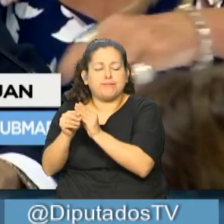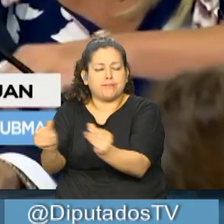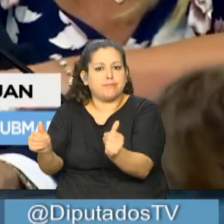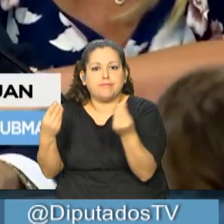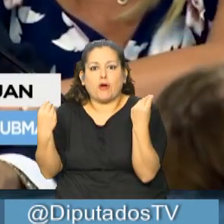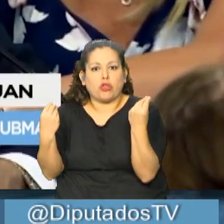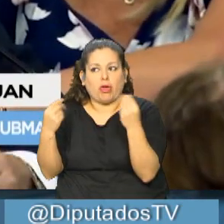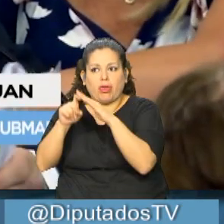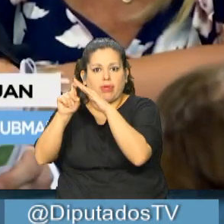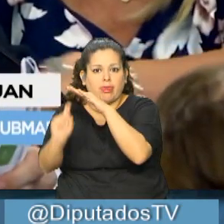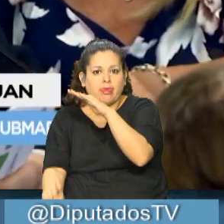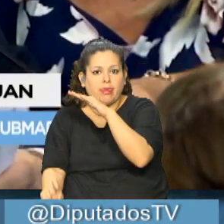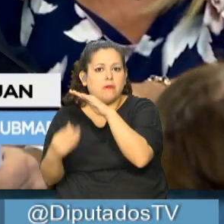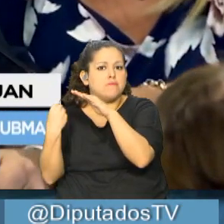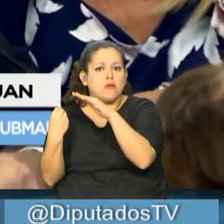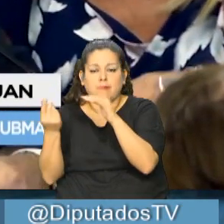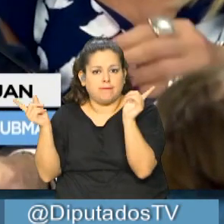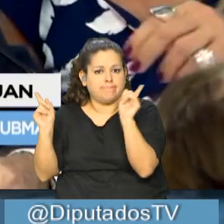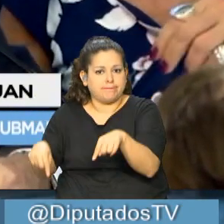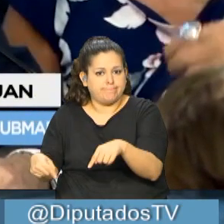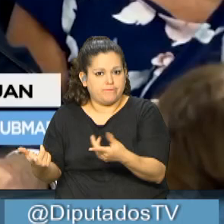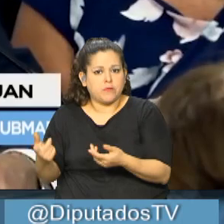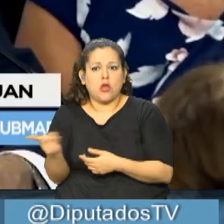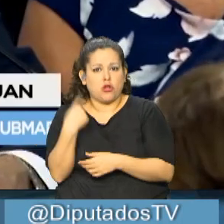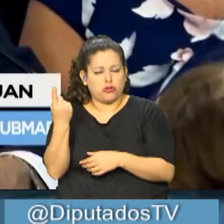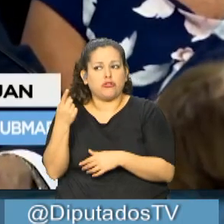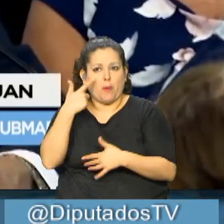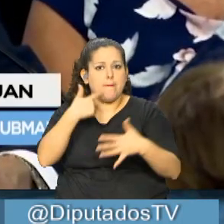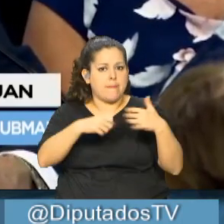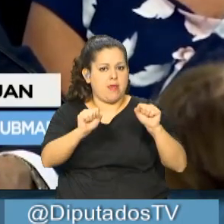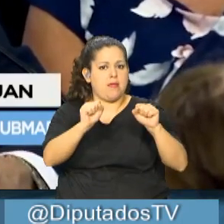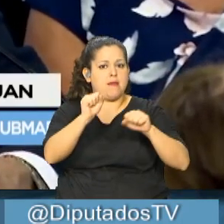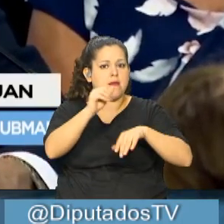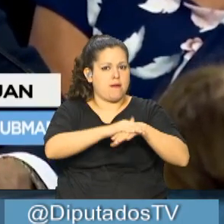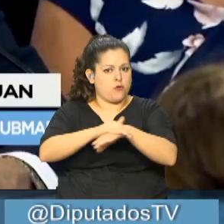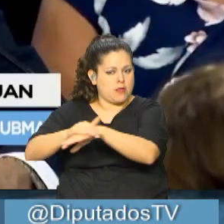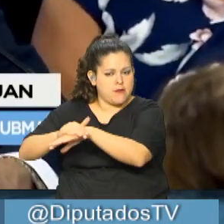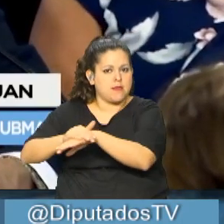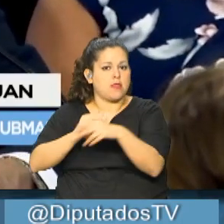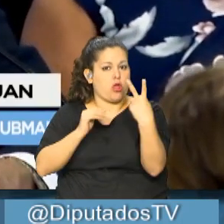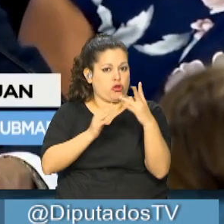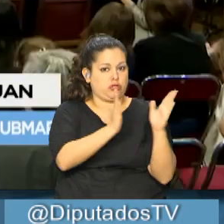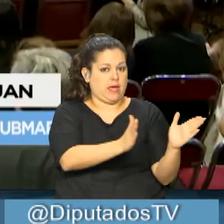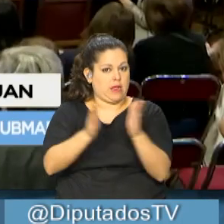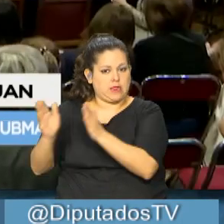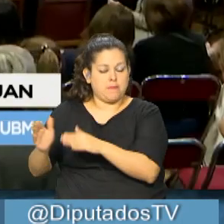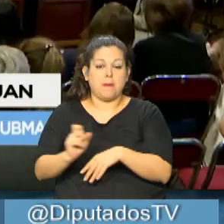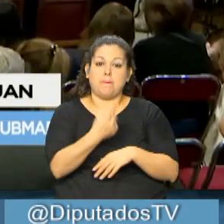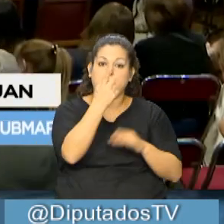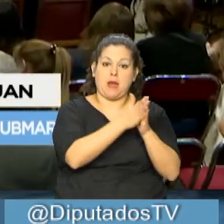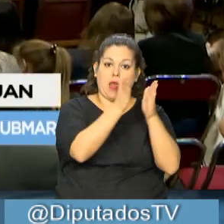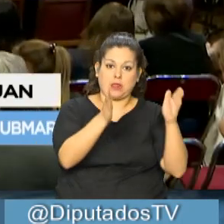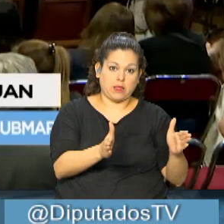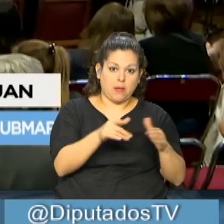Juan. Claro, el hundimiento del Ara San Juan. Nosotros encontramos responsabilidades en dos etapas fundamentales. La primera etapa es